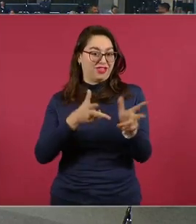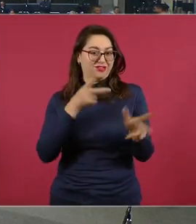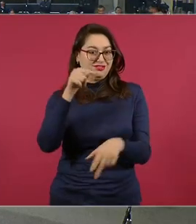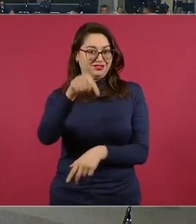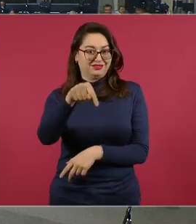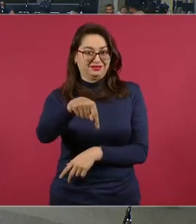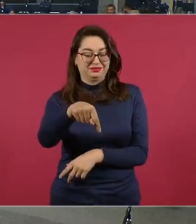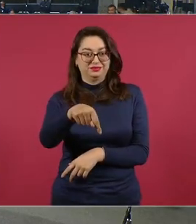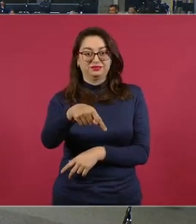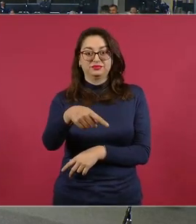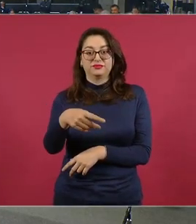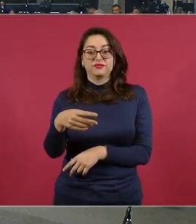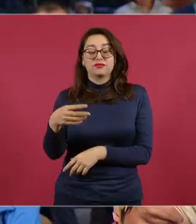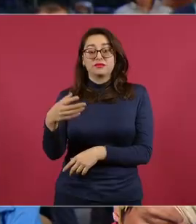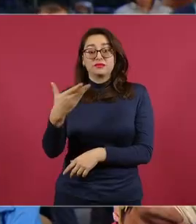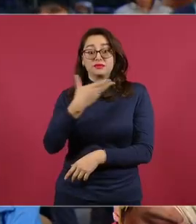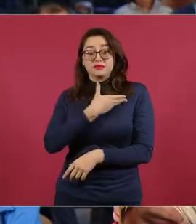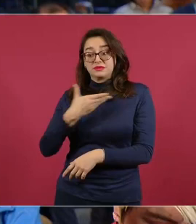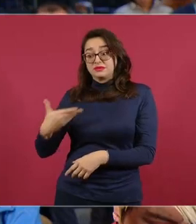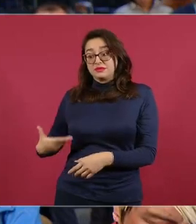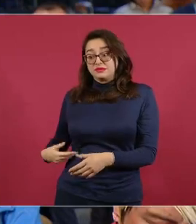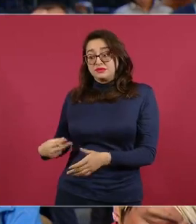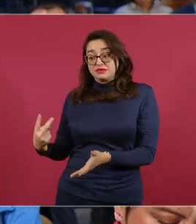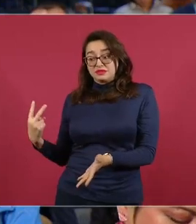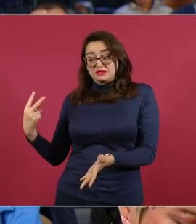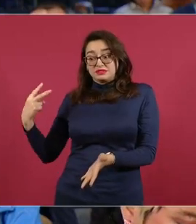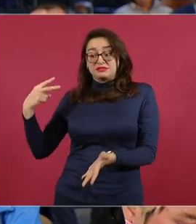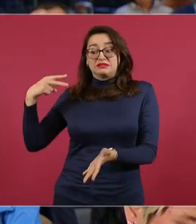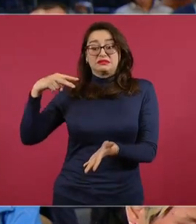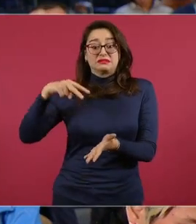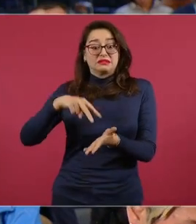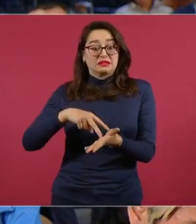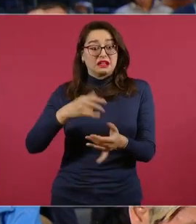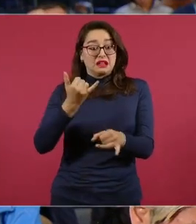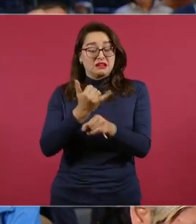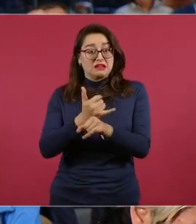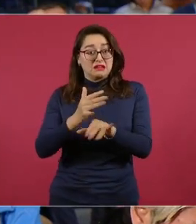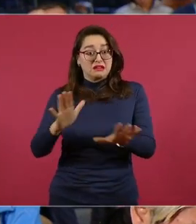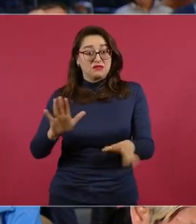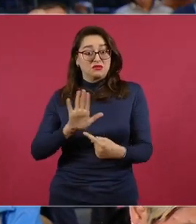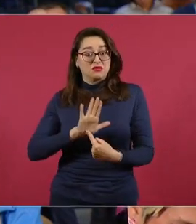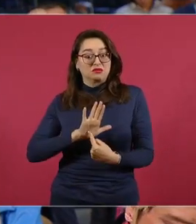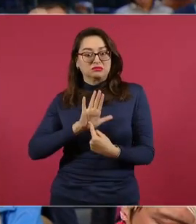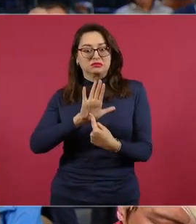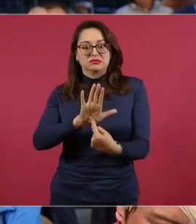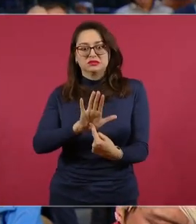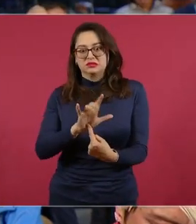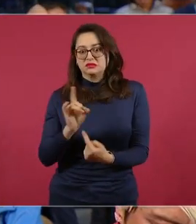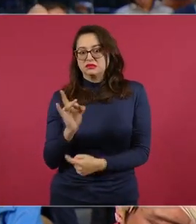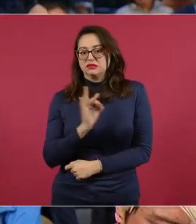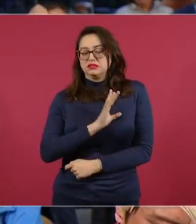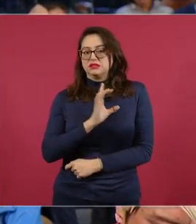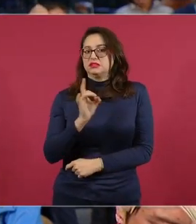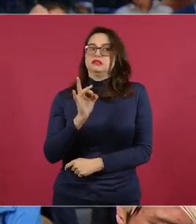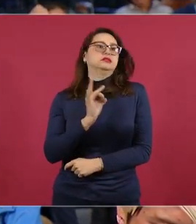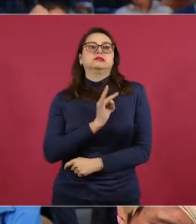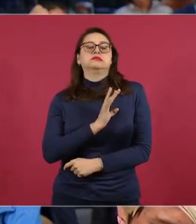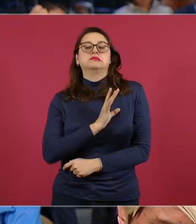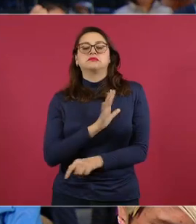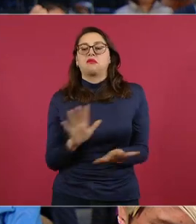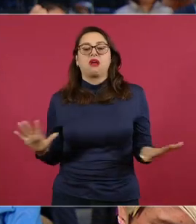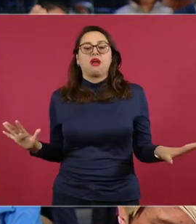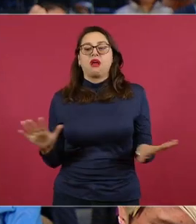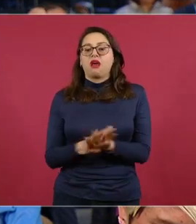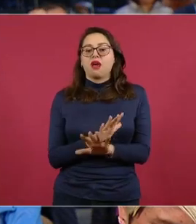gobierno, precisamente yo lo llamaría por una miedo al debate o miedo a confrontar